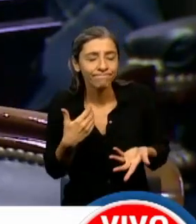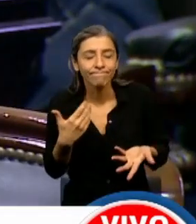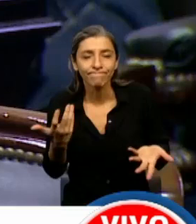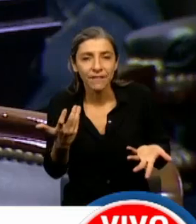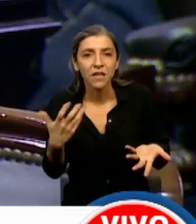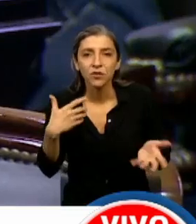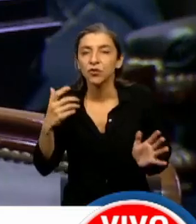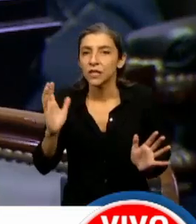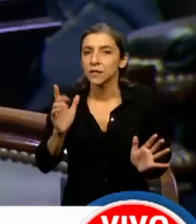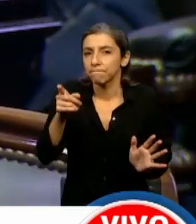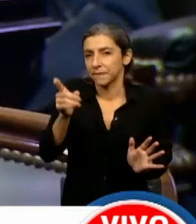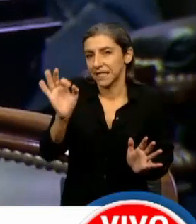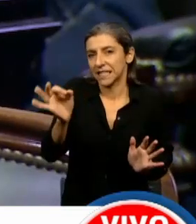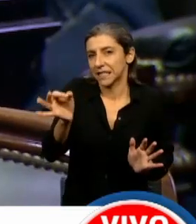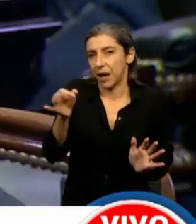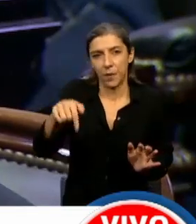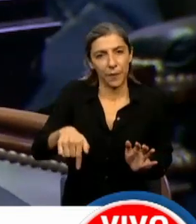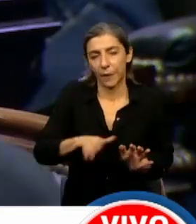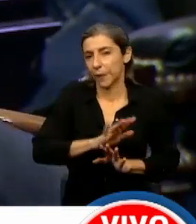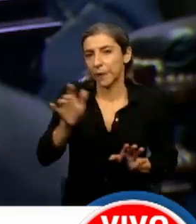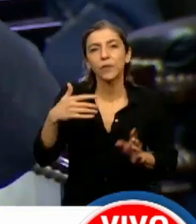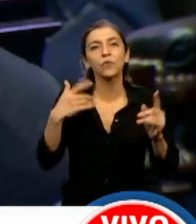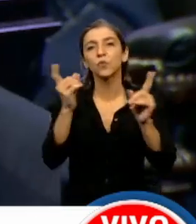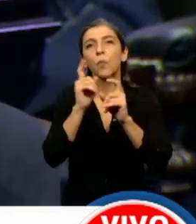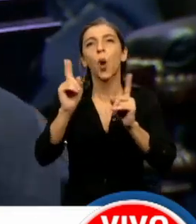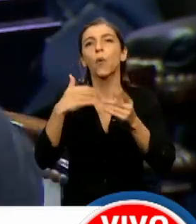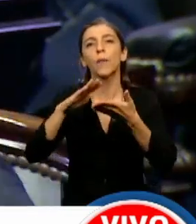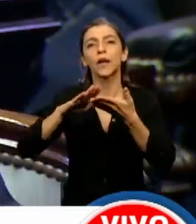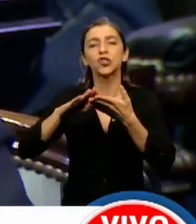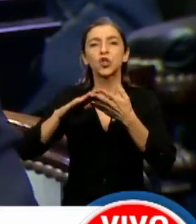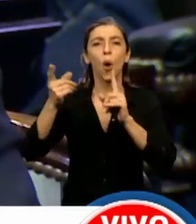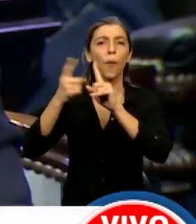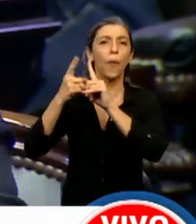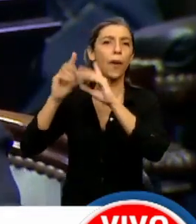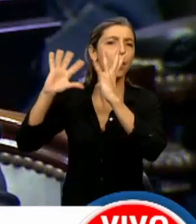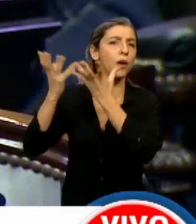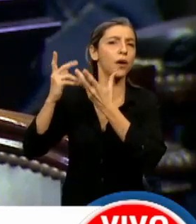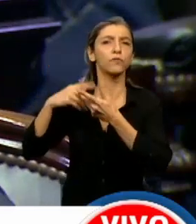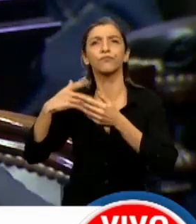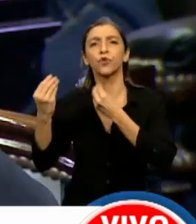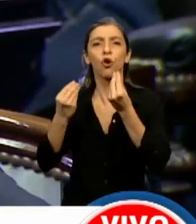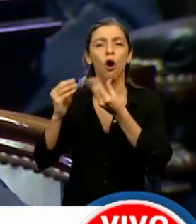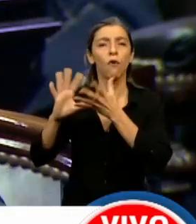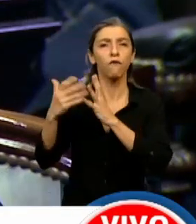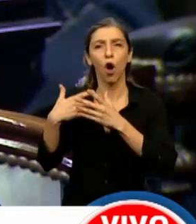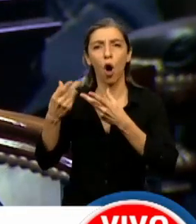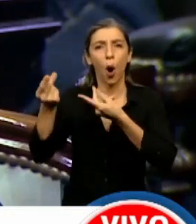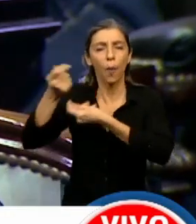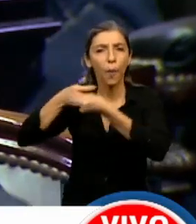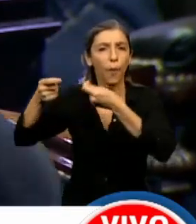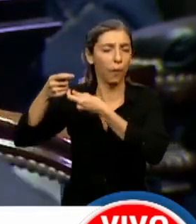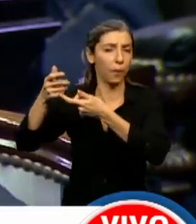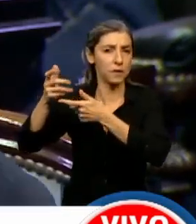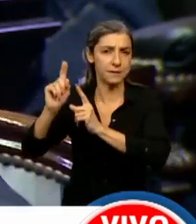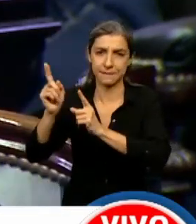que esto no es un problema de relaciones económicas internacionales no es un problema de finanzas internacionales